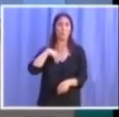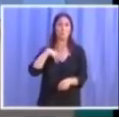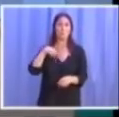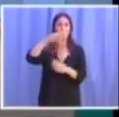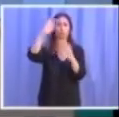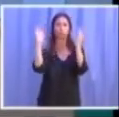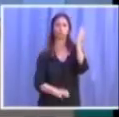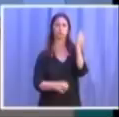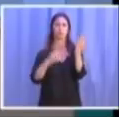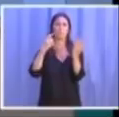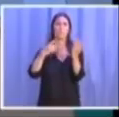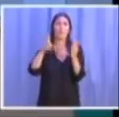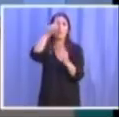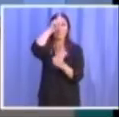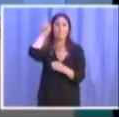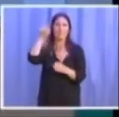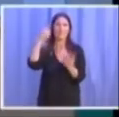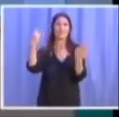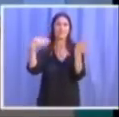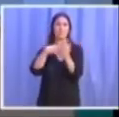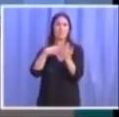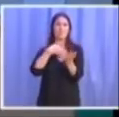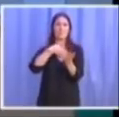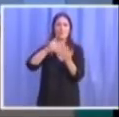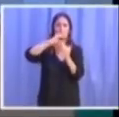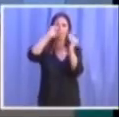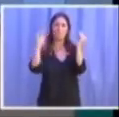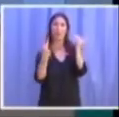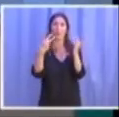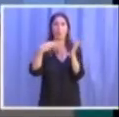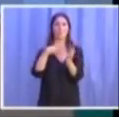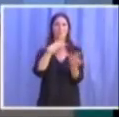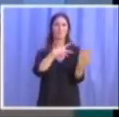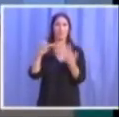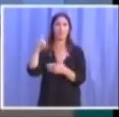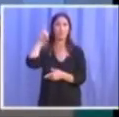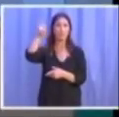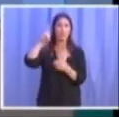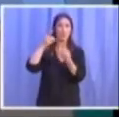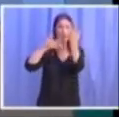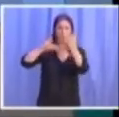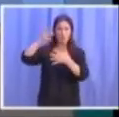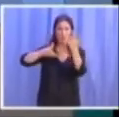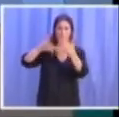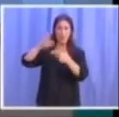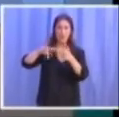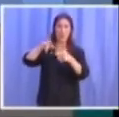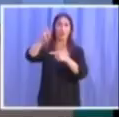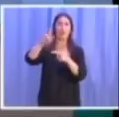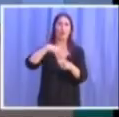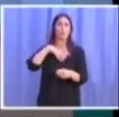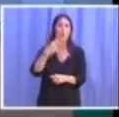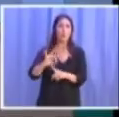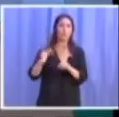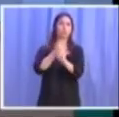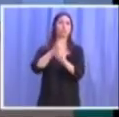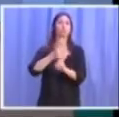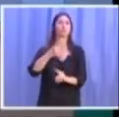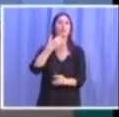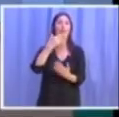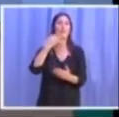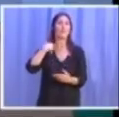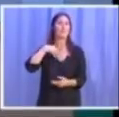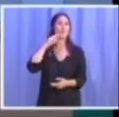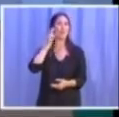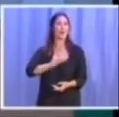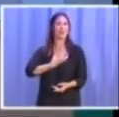6.000 millones en Madrid a 2.700, y que fue el que hizo posible el milagro de todo lo que después hizo la señora Carmena. Yo